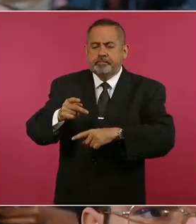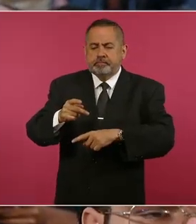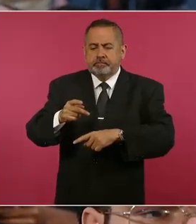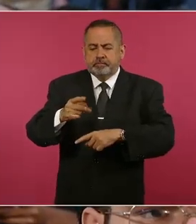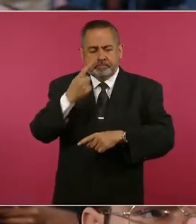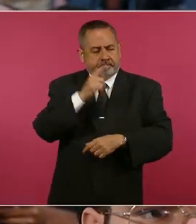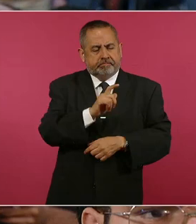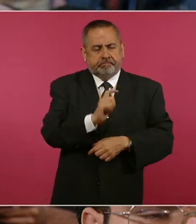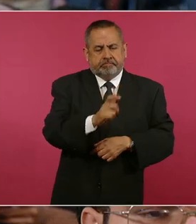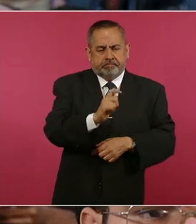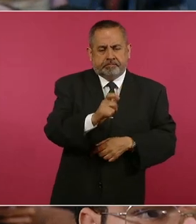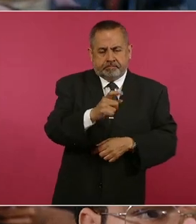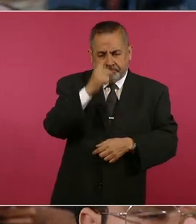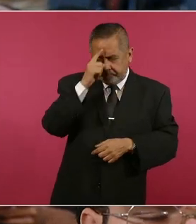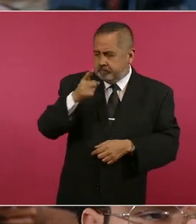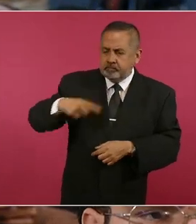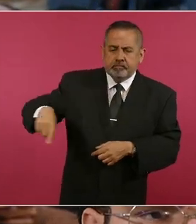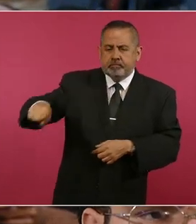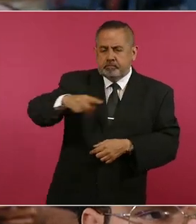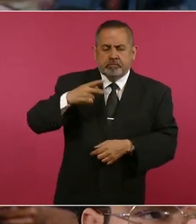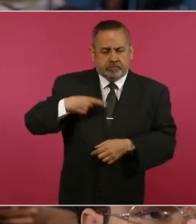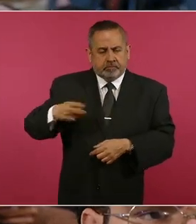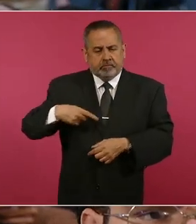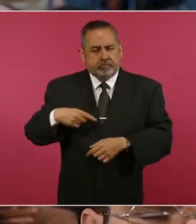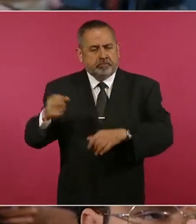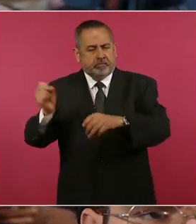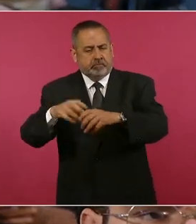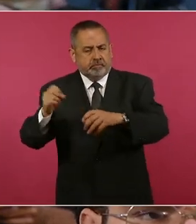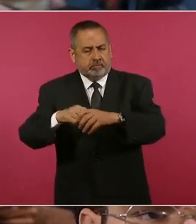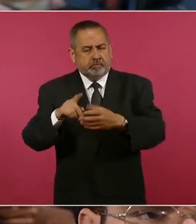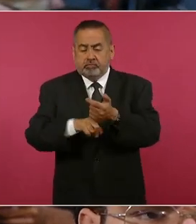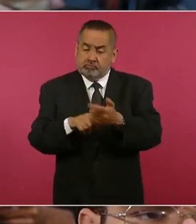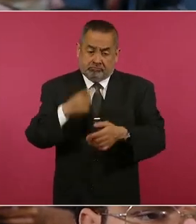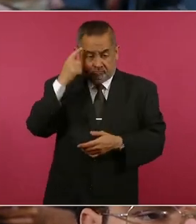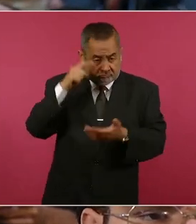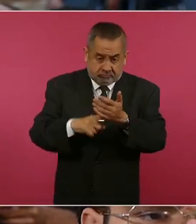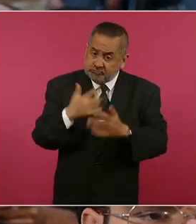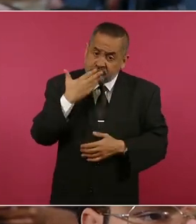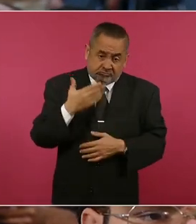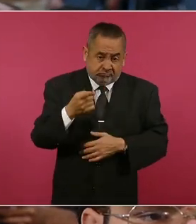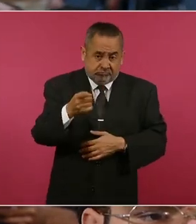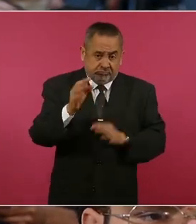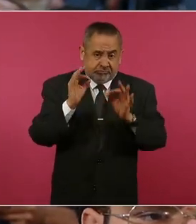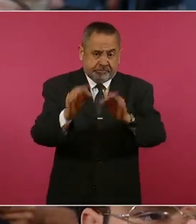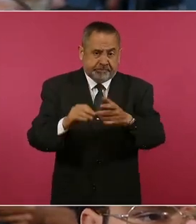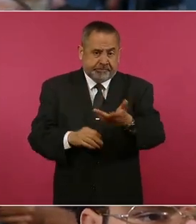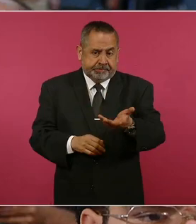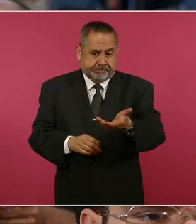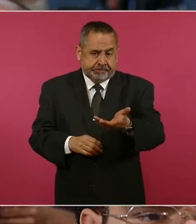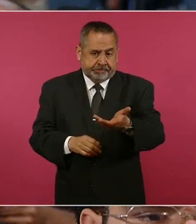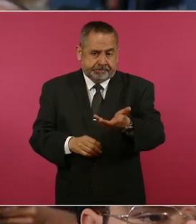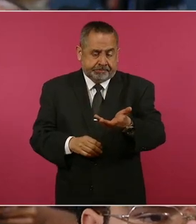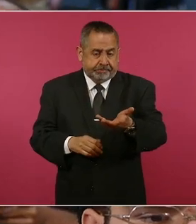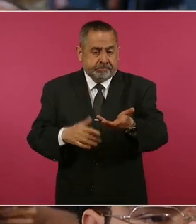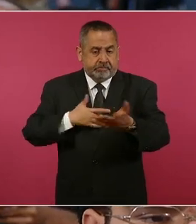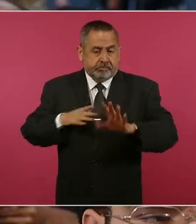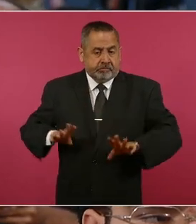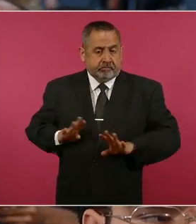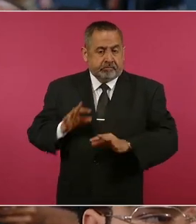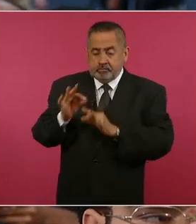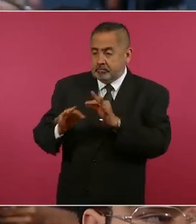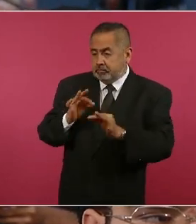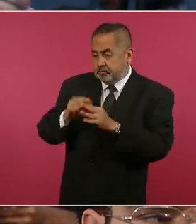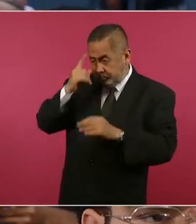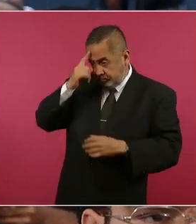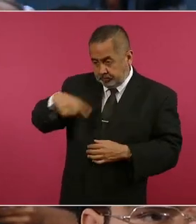la cuota a los trabajadores. También se consiguió eso, y eso pues les viene a beneficiar a